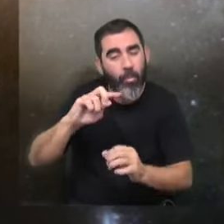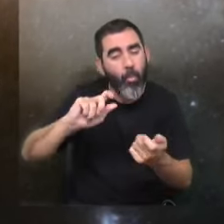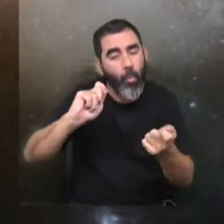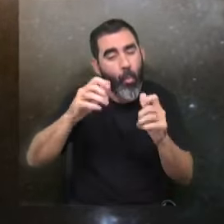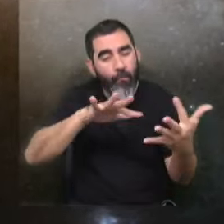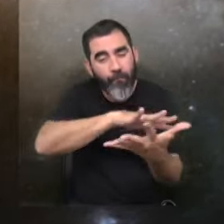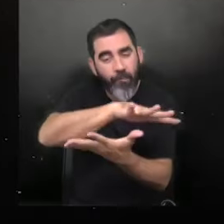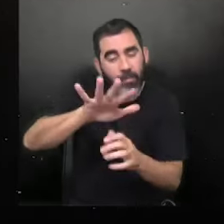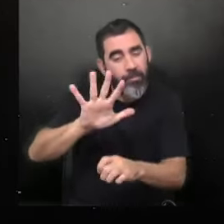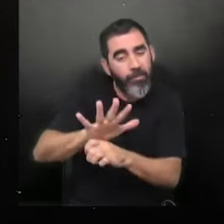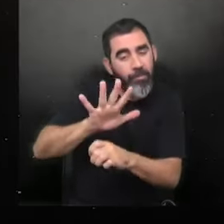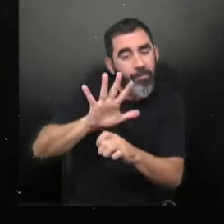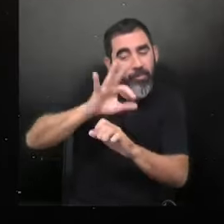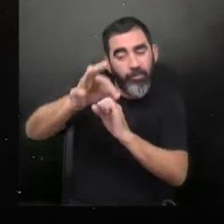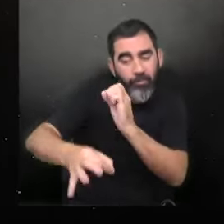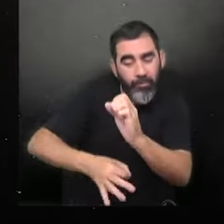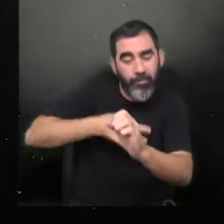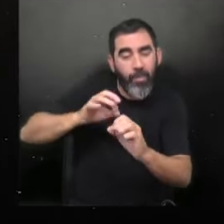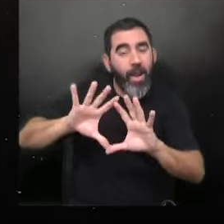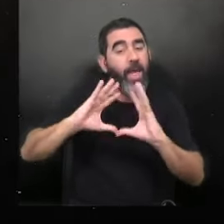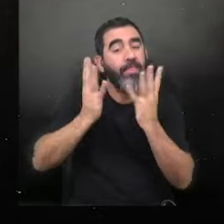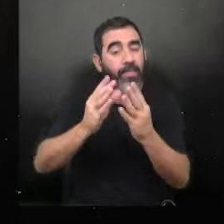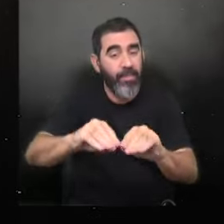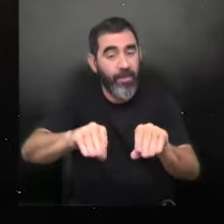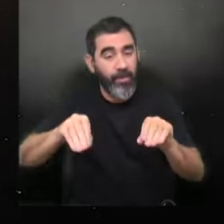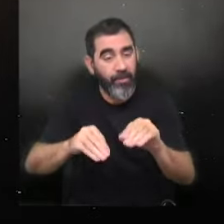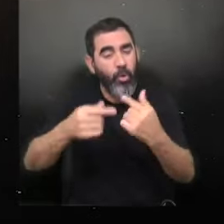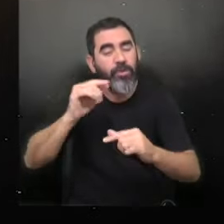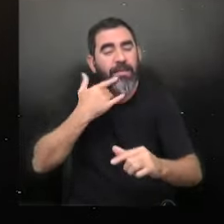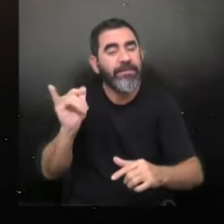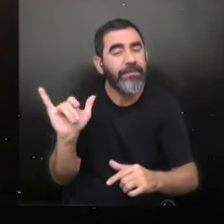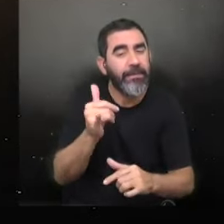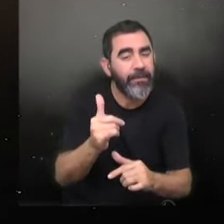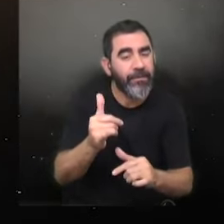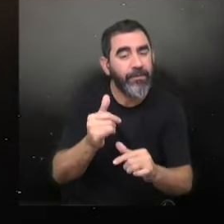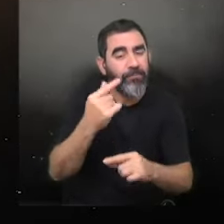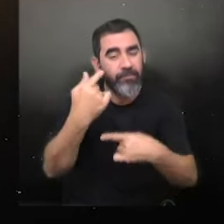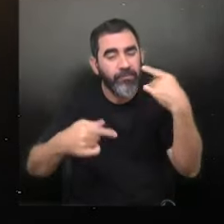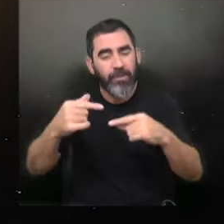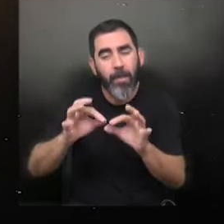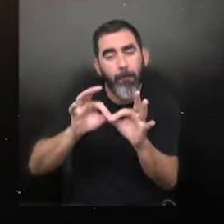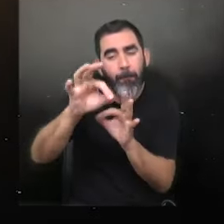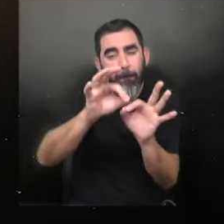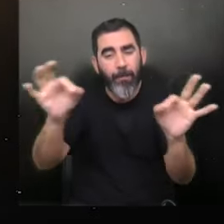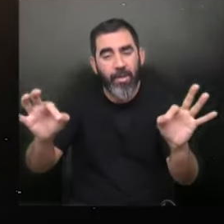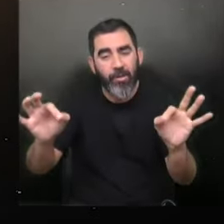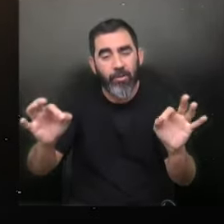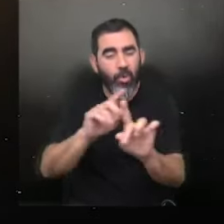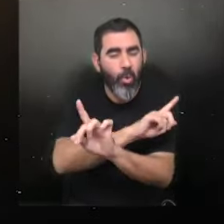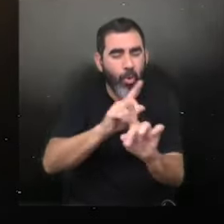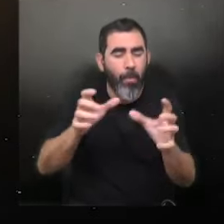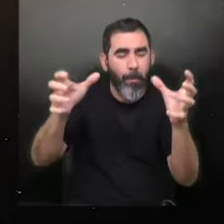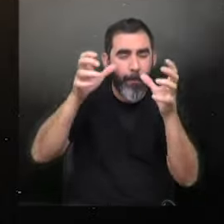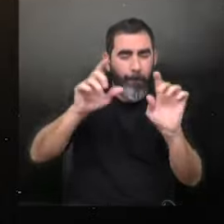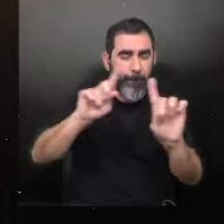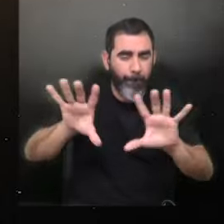relativo parece como si estuviera orbitando a la Tierra. Estos objetos celestes pueden medir un par de decenas de metros, pero si no se consideran de riesgo